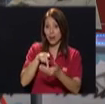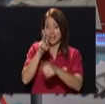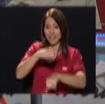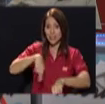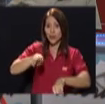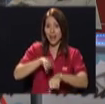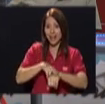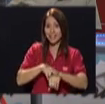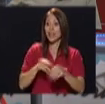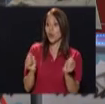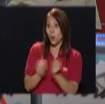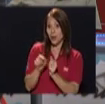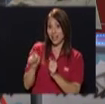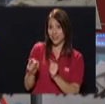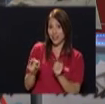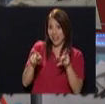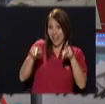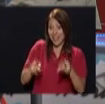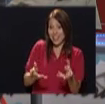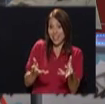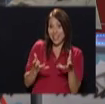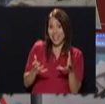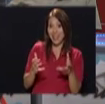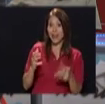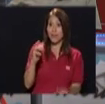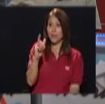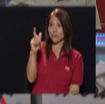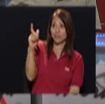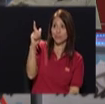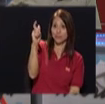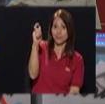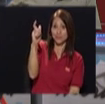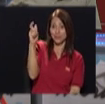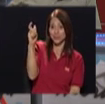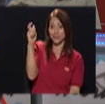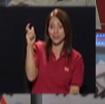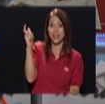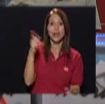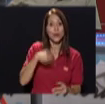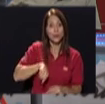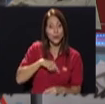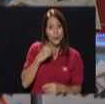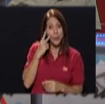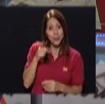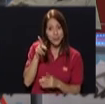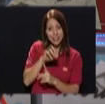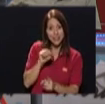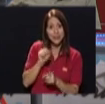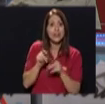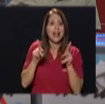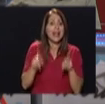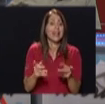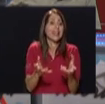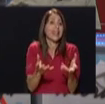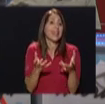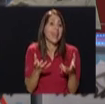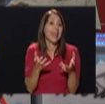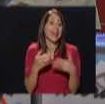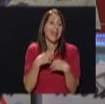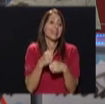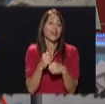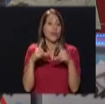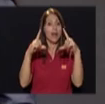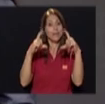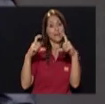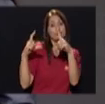tema de la foto. Nosotros hemos, en uno de los proyectos que tenemos, vemos esa interacción y la gente, es la necesidad de tener